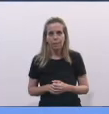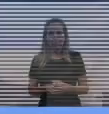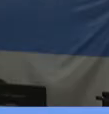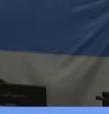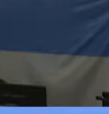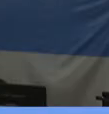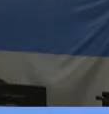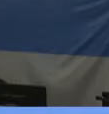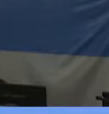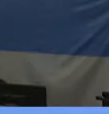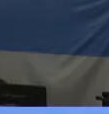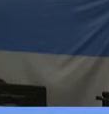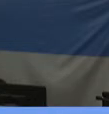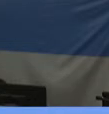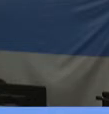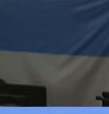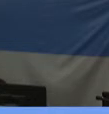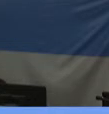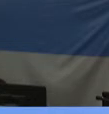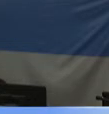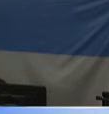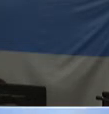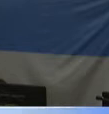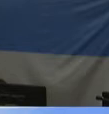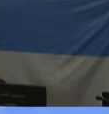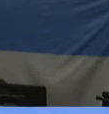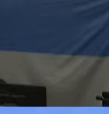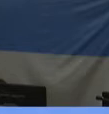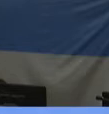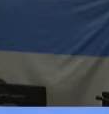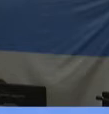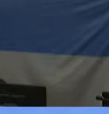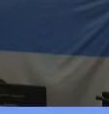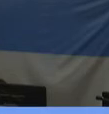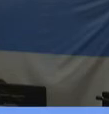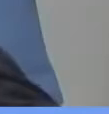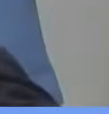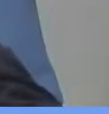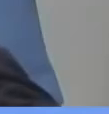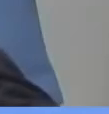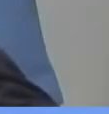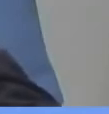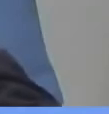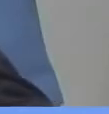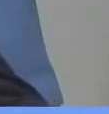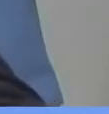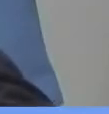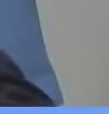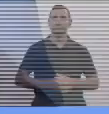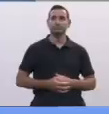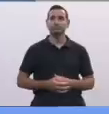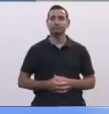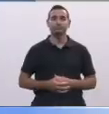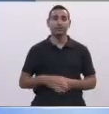Gracias, presidente. Yo quiero, en primer lugar, reafirmar lo dicho por nuestro miembro